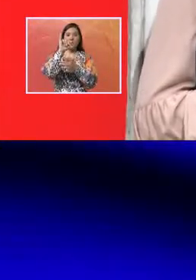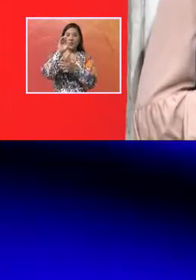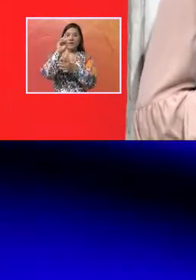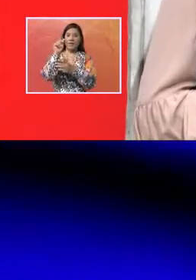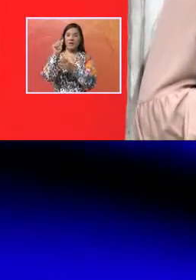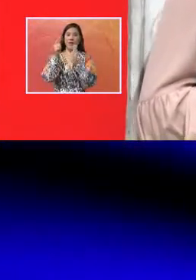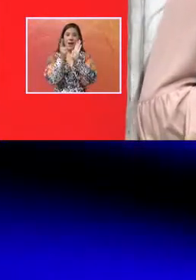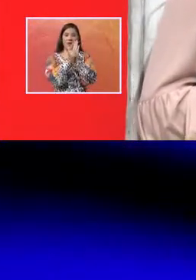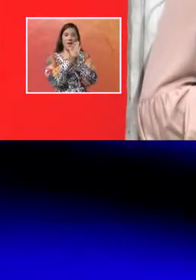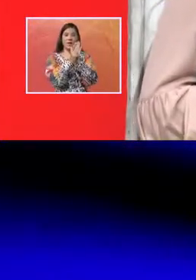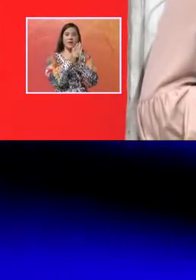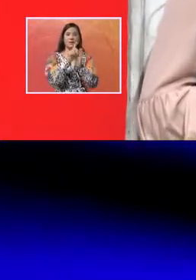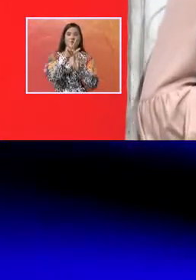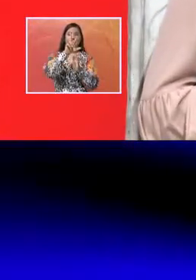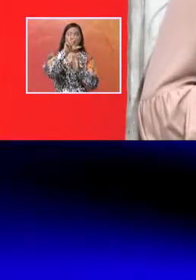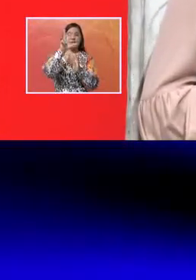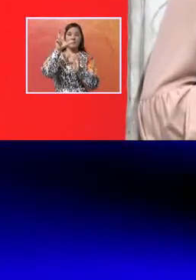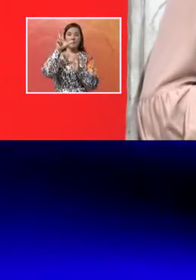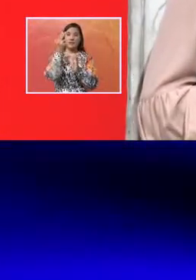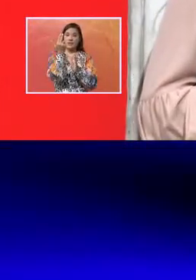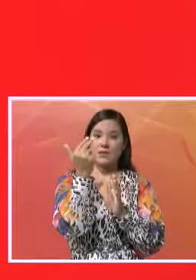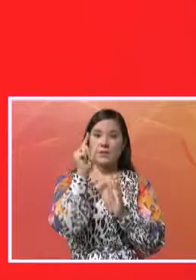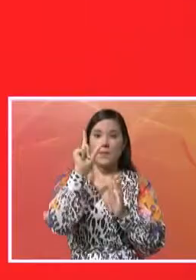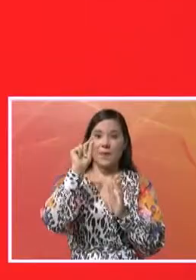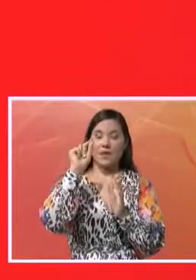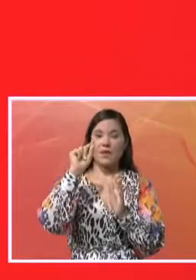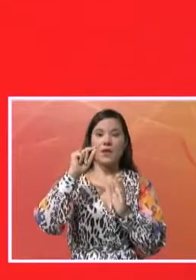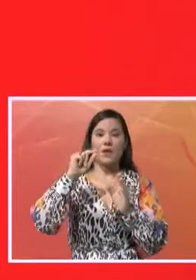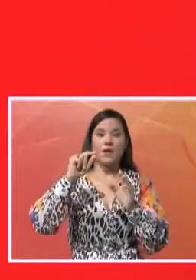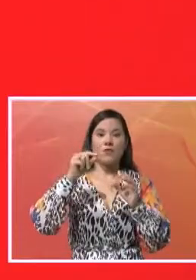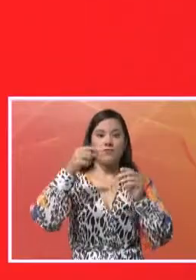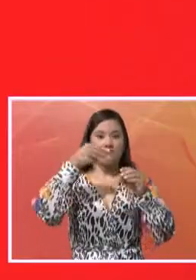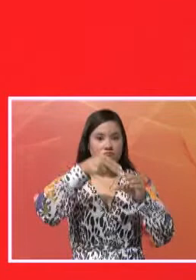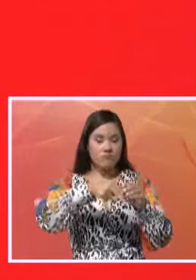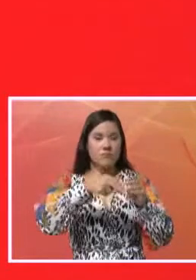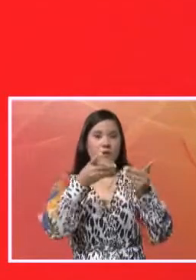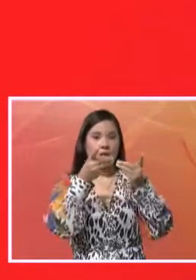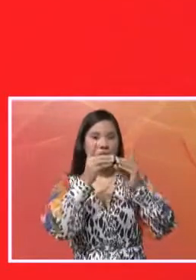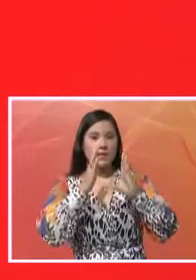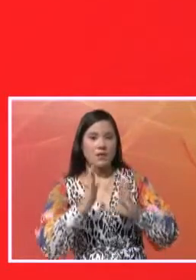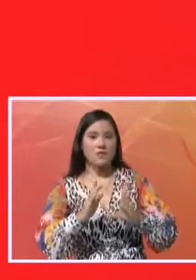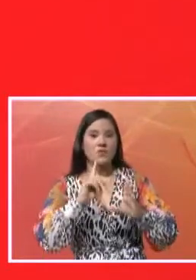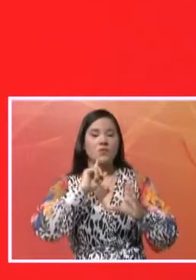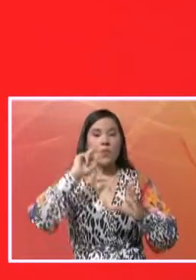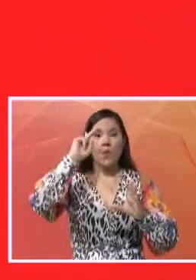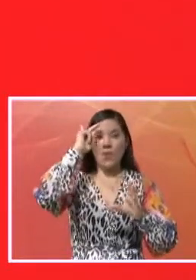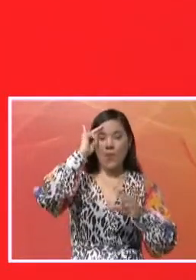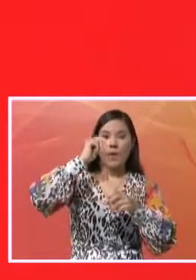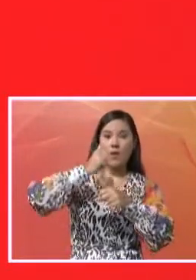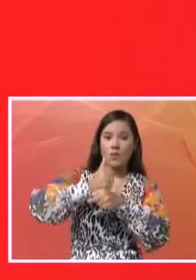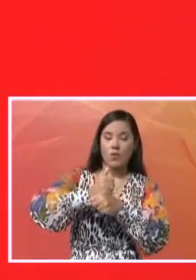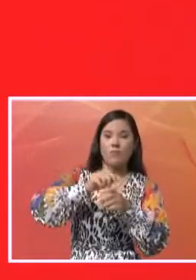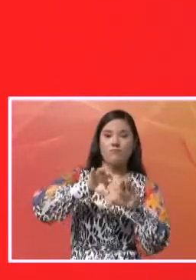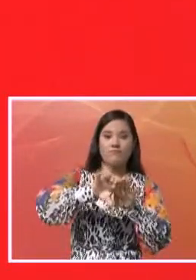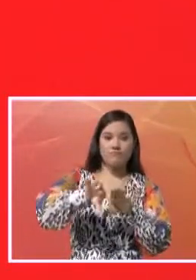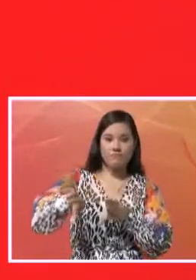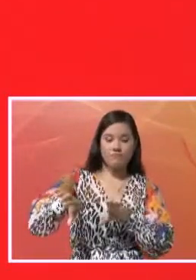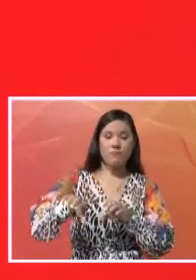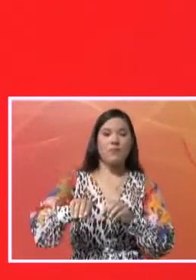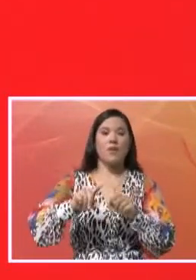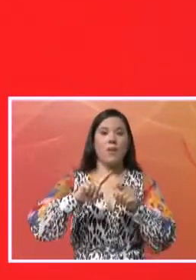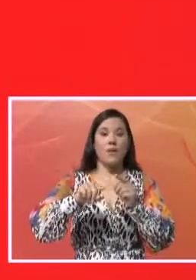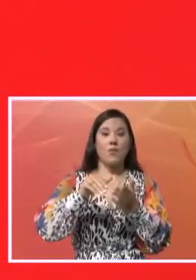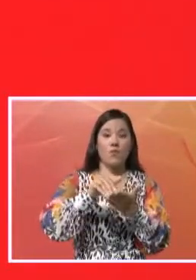1320 que nos convierte en dirección general y también son una entidad pública autónoma descentralizada pero